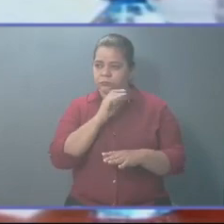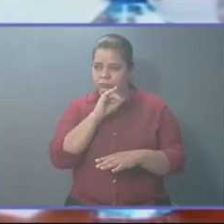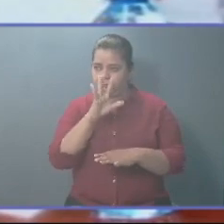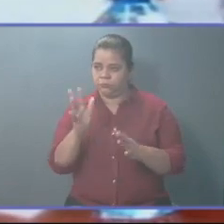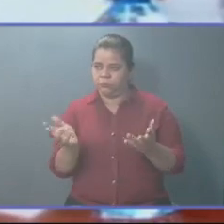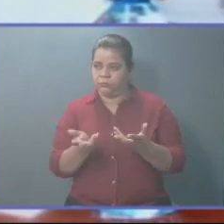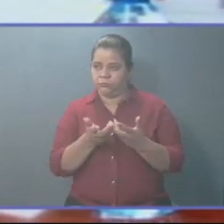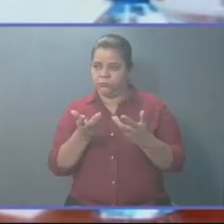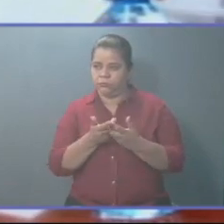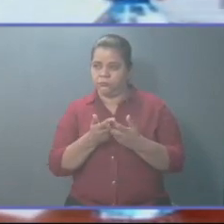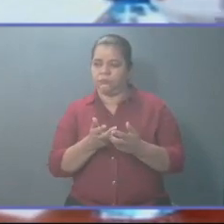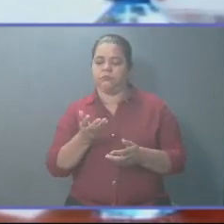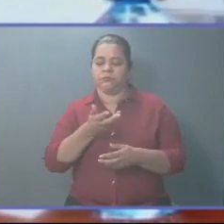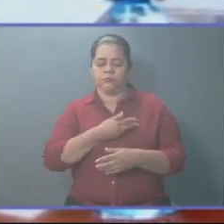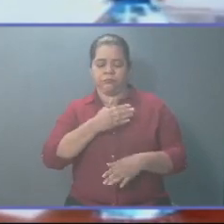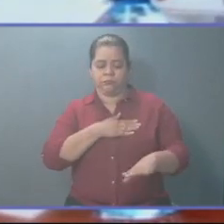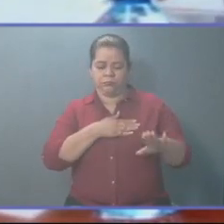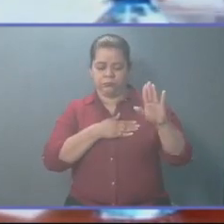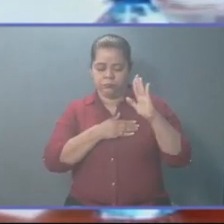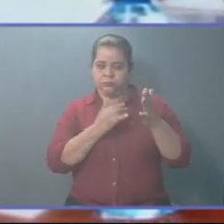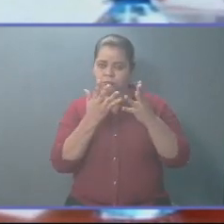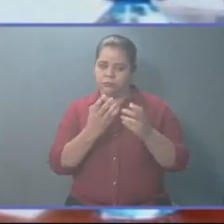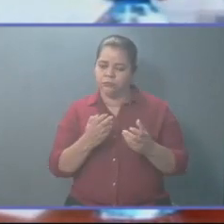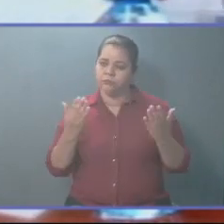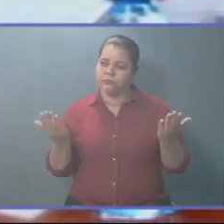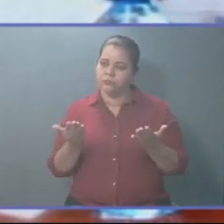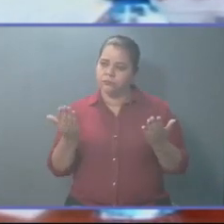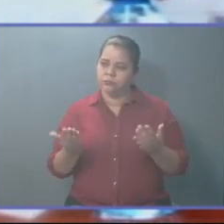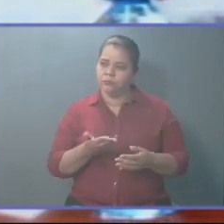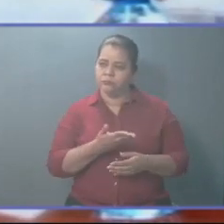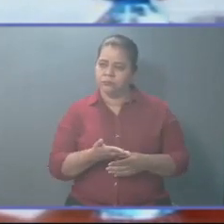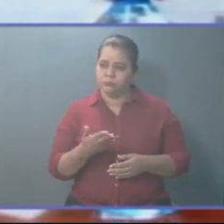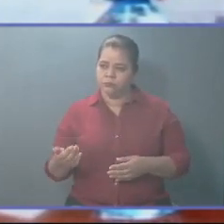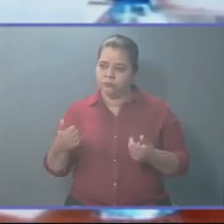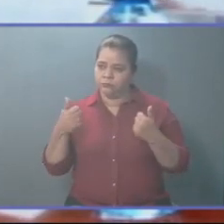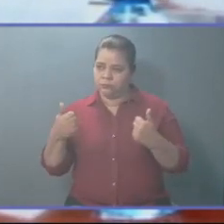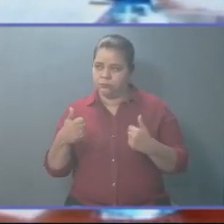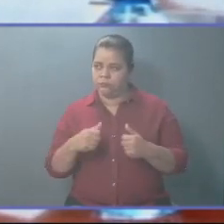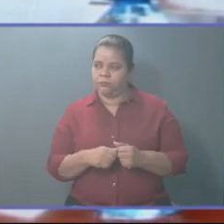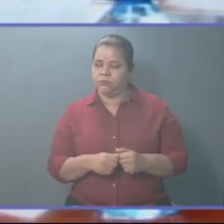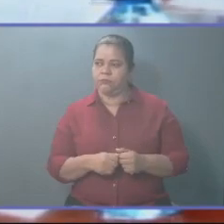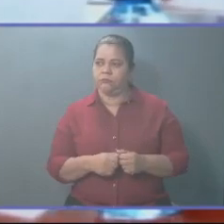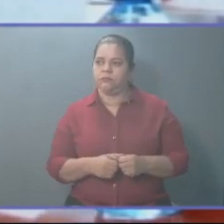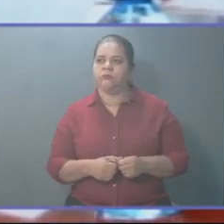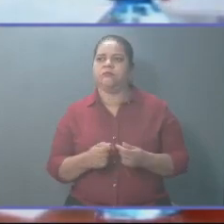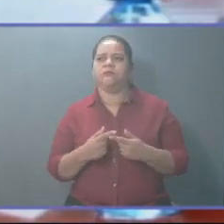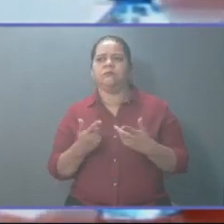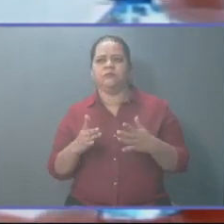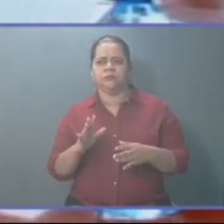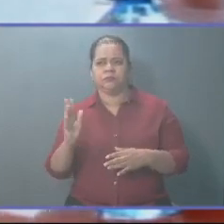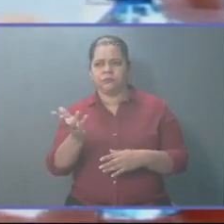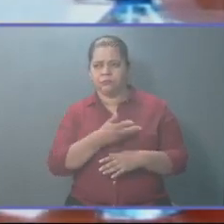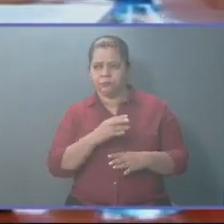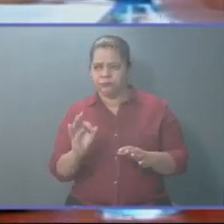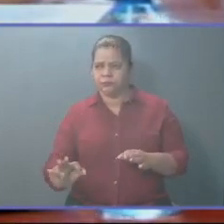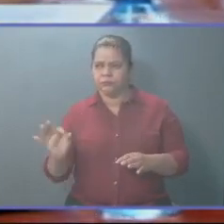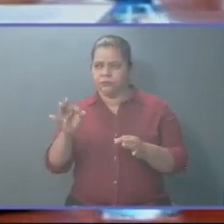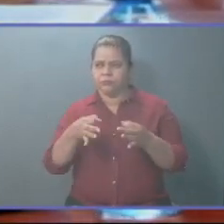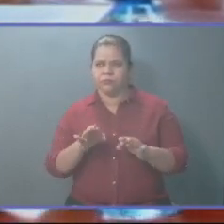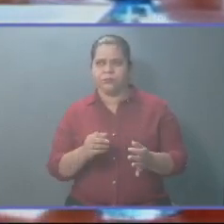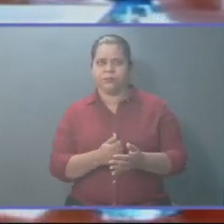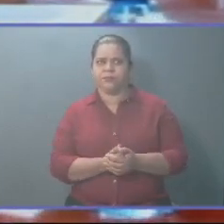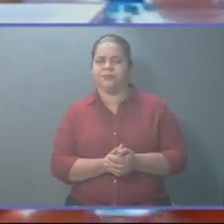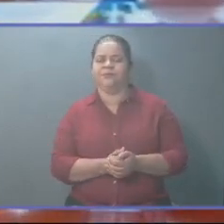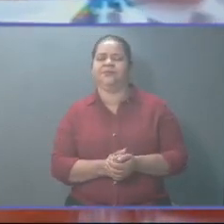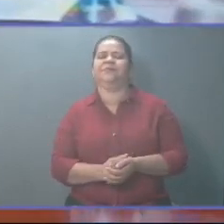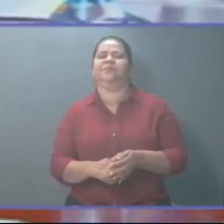compañeros, el compromiso que tenemos es de hacer las cosas bien, en función de país, ¿verdad? Y queremos hacerlo de la mejor manera. Gracias, presidente.